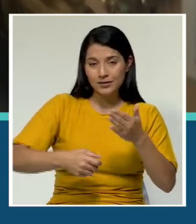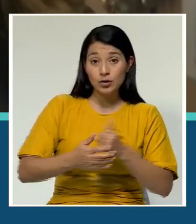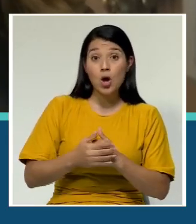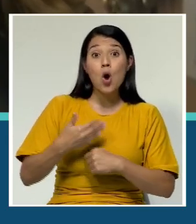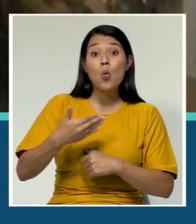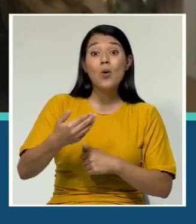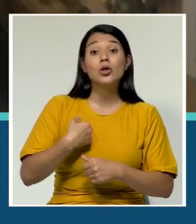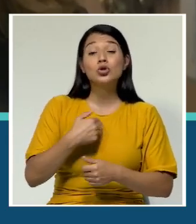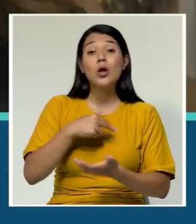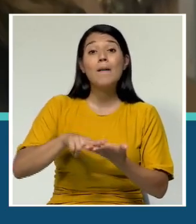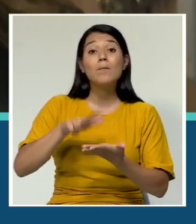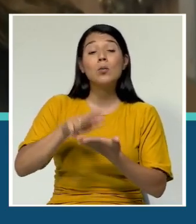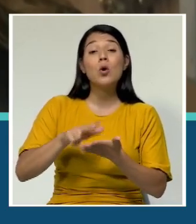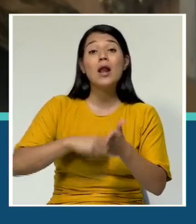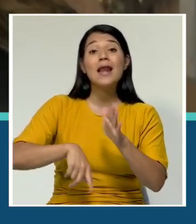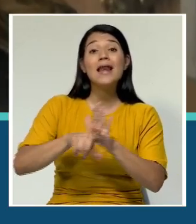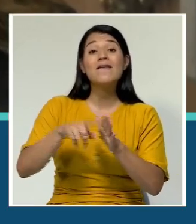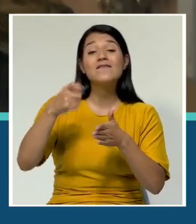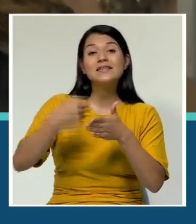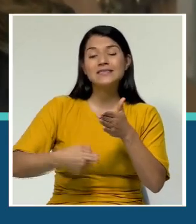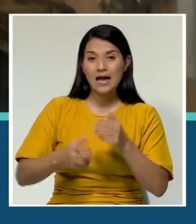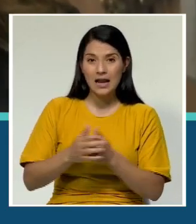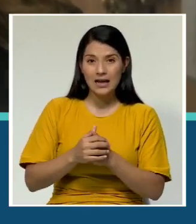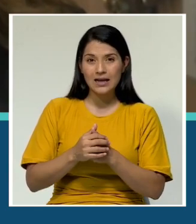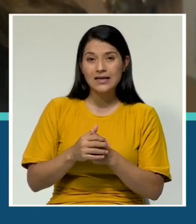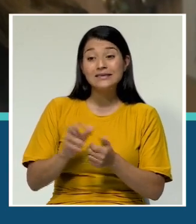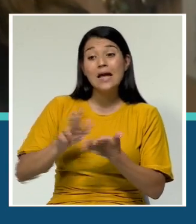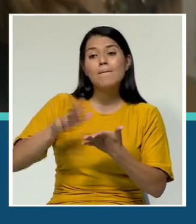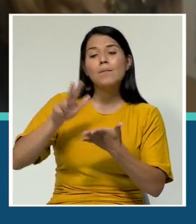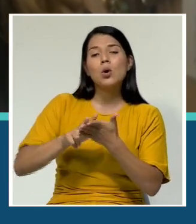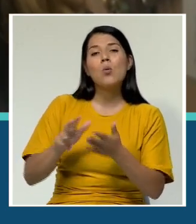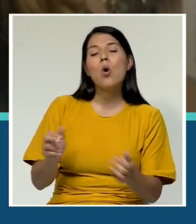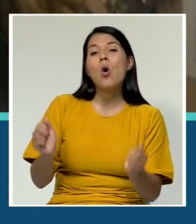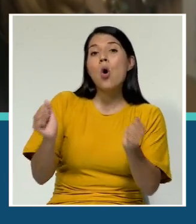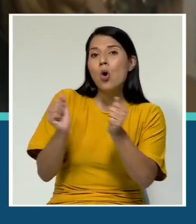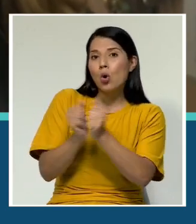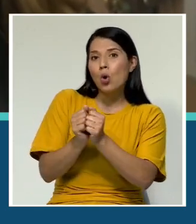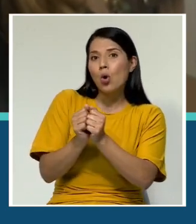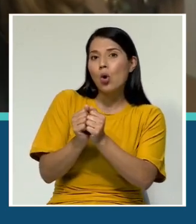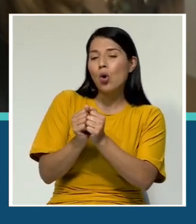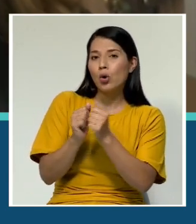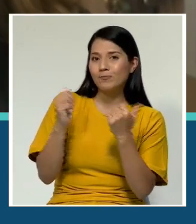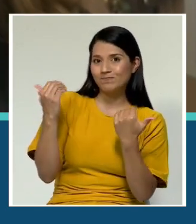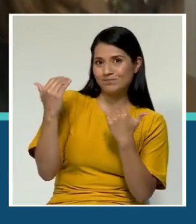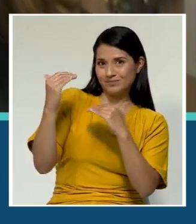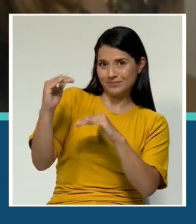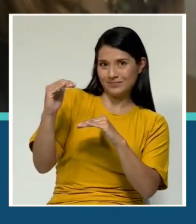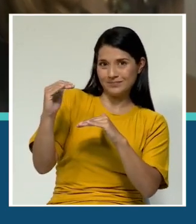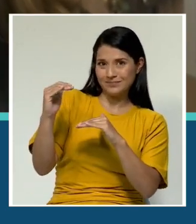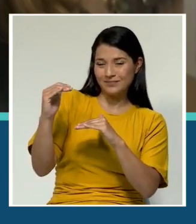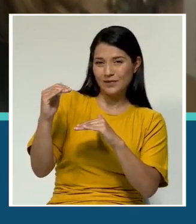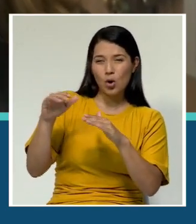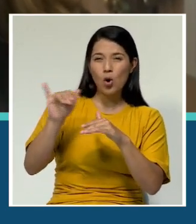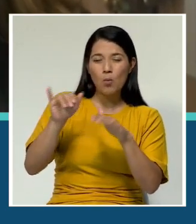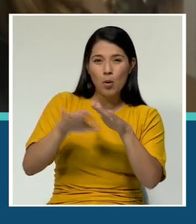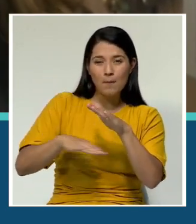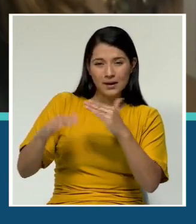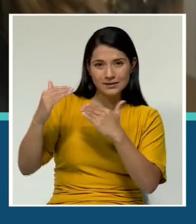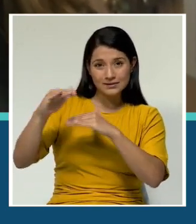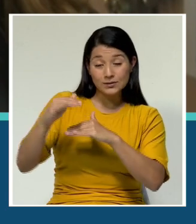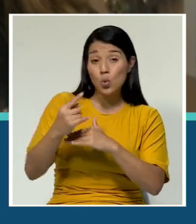razones para que algunas instituciones se les exonerara de cumplir con la regla fiscal. Mientras tanto, el diputado Eli Feinstein, del